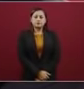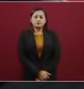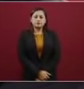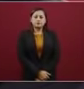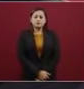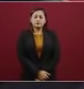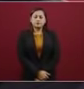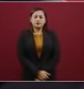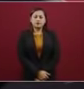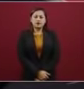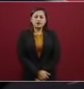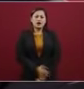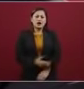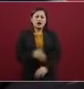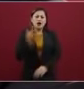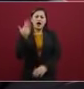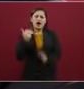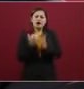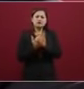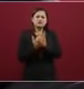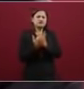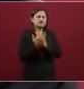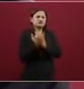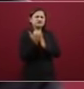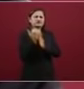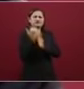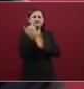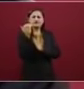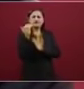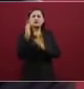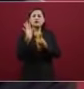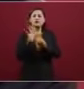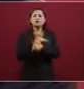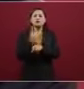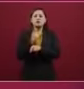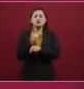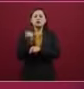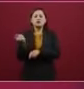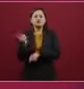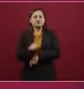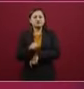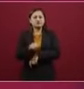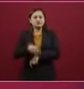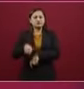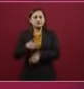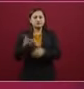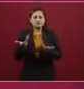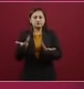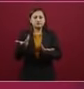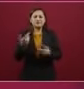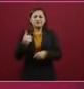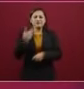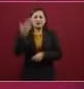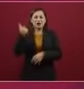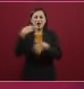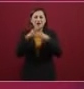excesos, es porque se los ha ordenado la autoridad civil. Ya hablé del